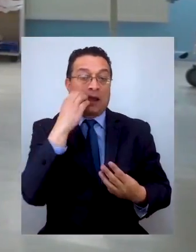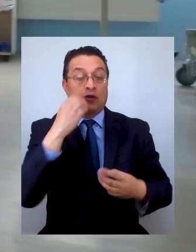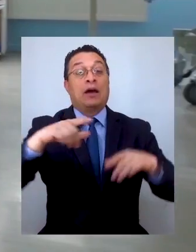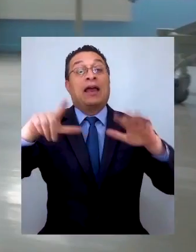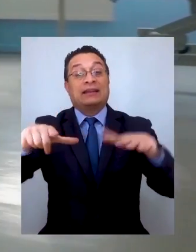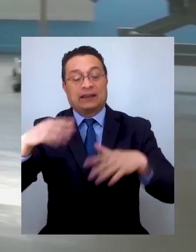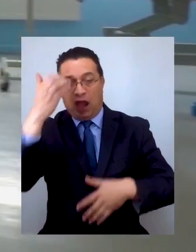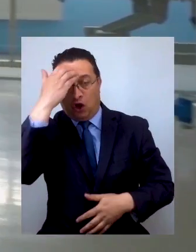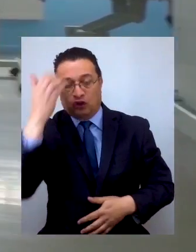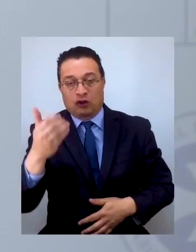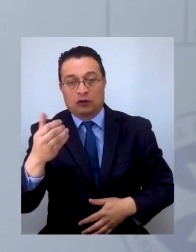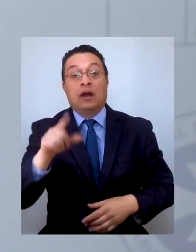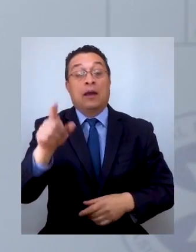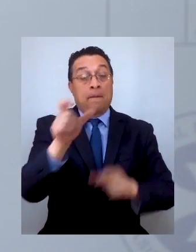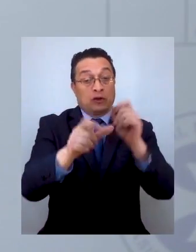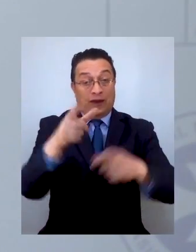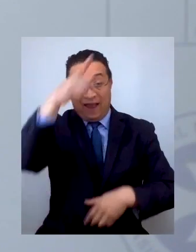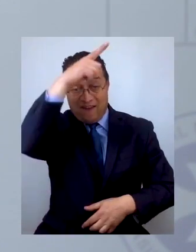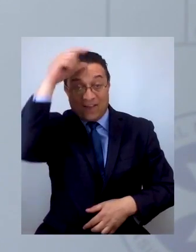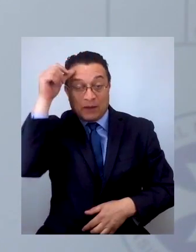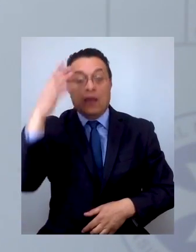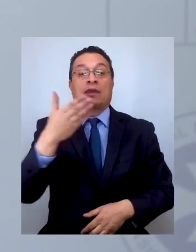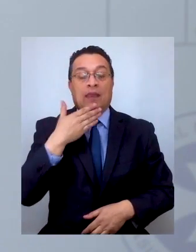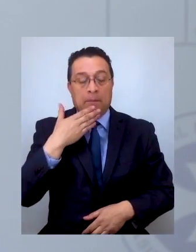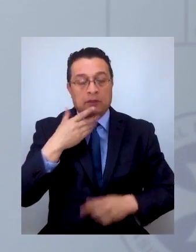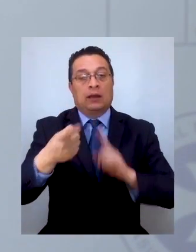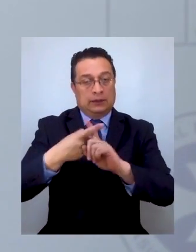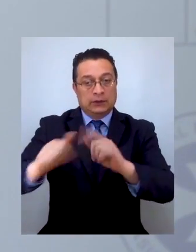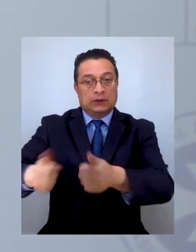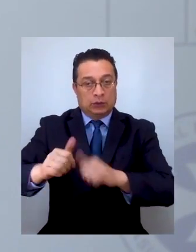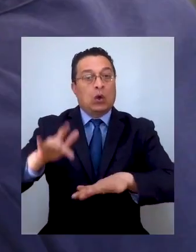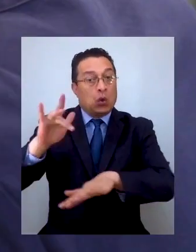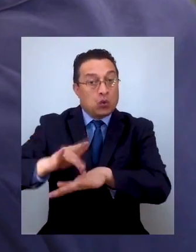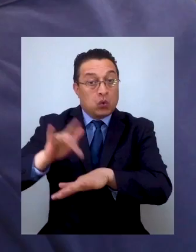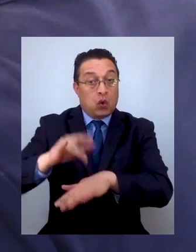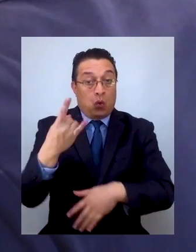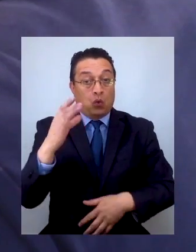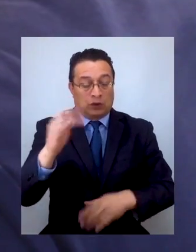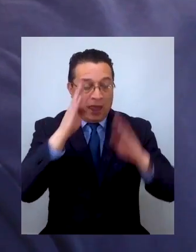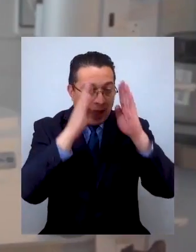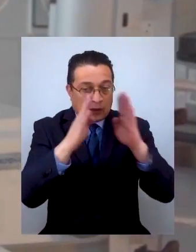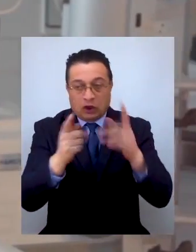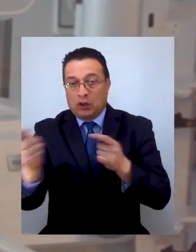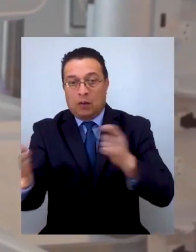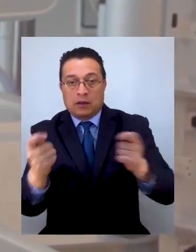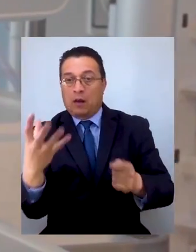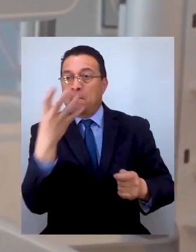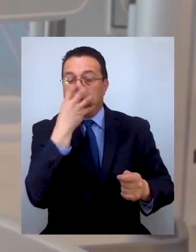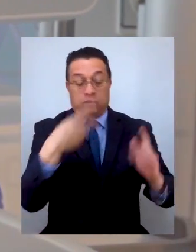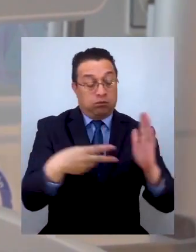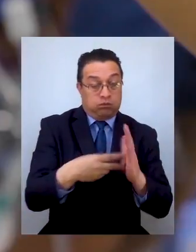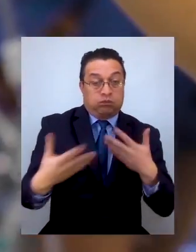13 de mayo y el 17 de agosto. Para el personal de enfermería, también fue un desafío atender pacientes críticos, ya que debieron aprender el manejo de